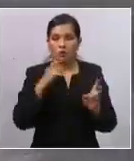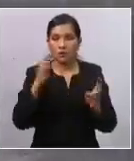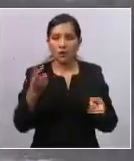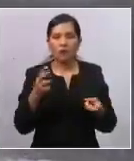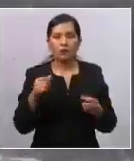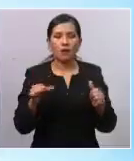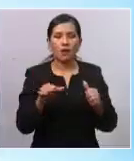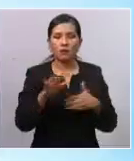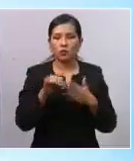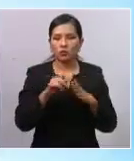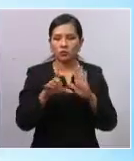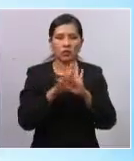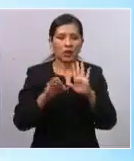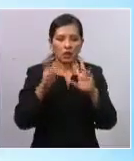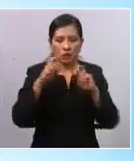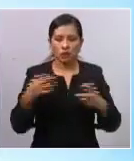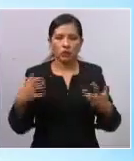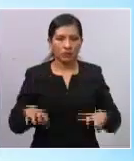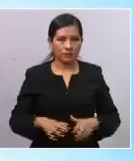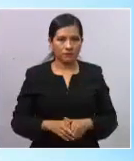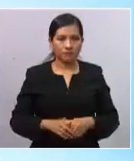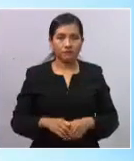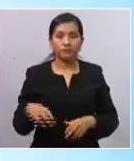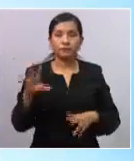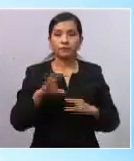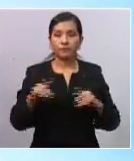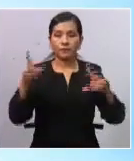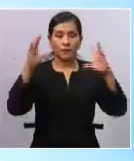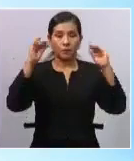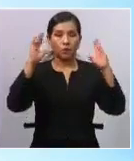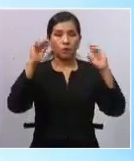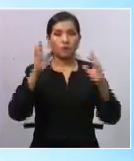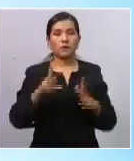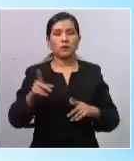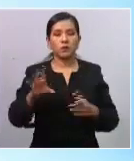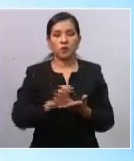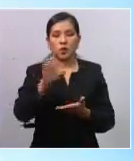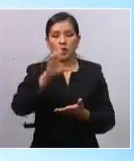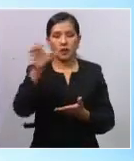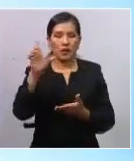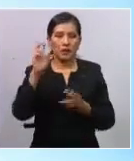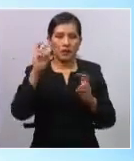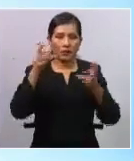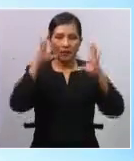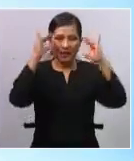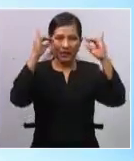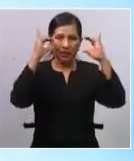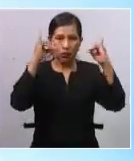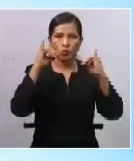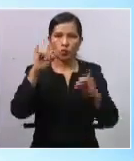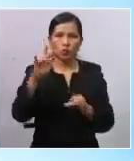médico-legal. Instructores del Colegio Militar serán trasladados a diferentes secciones.